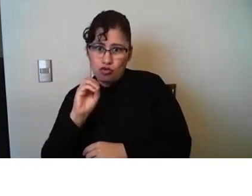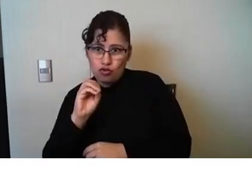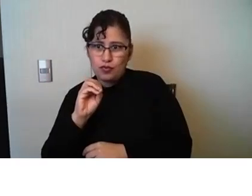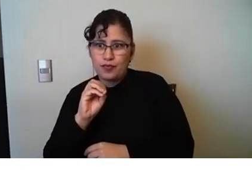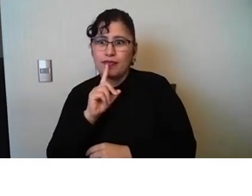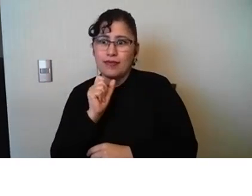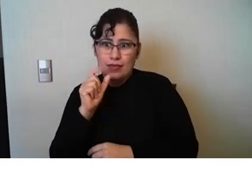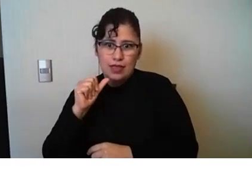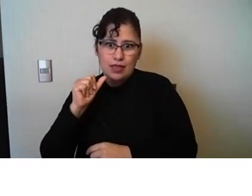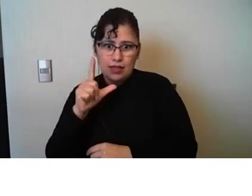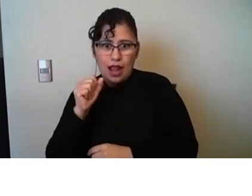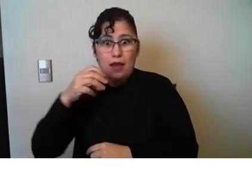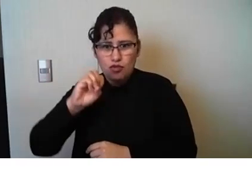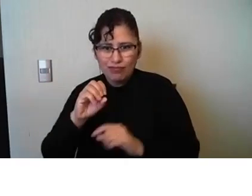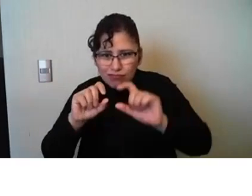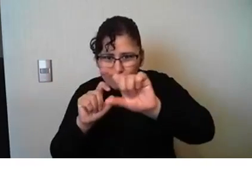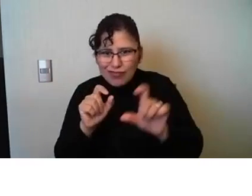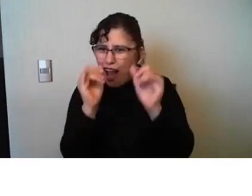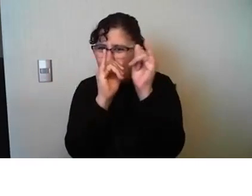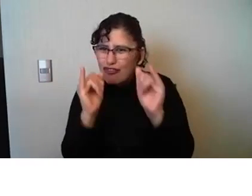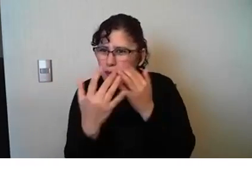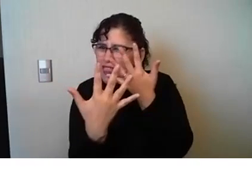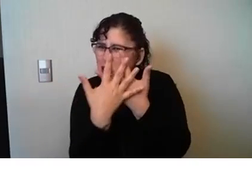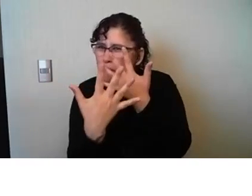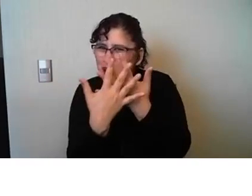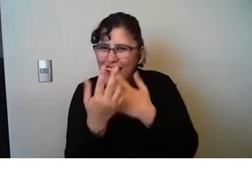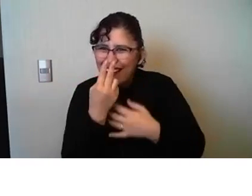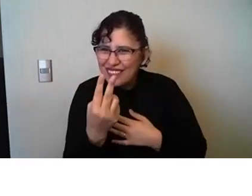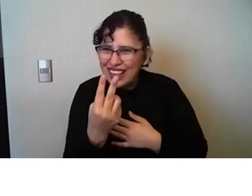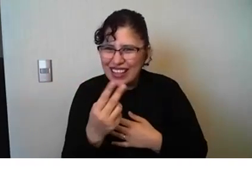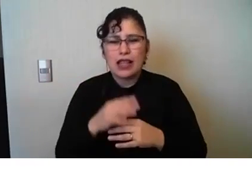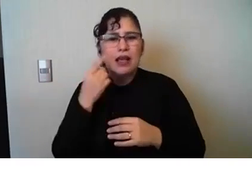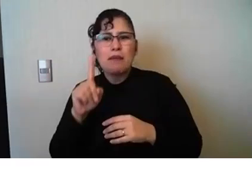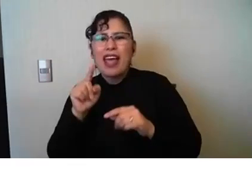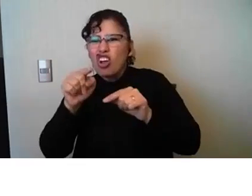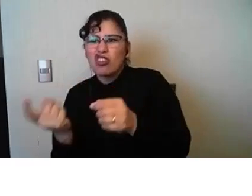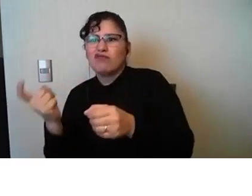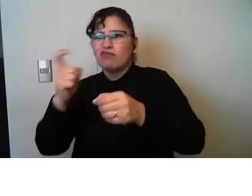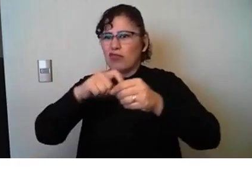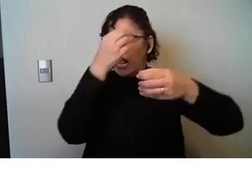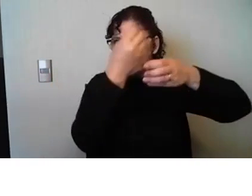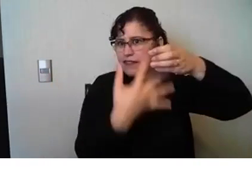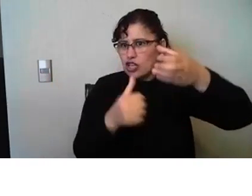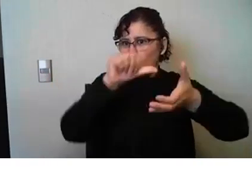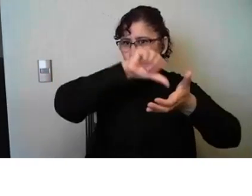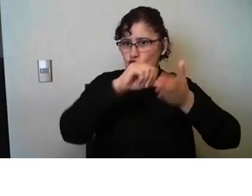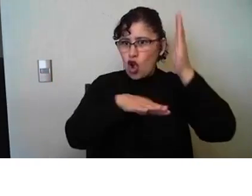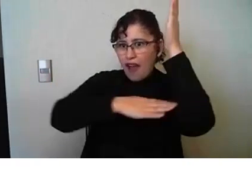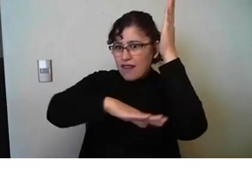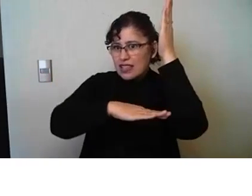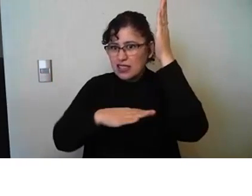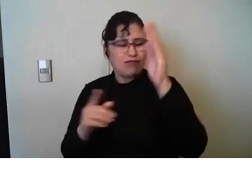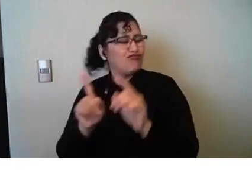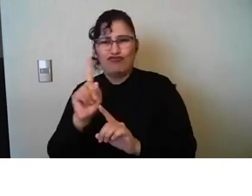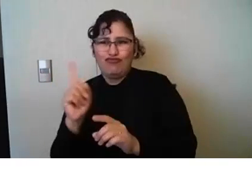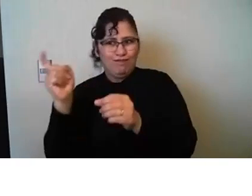por transparencia, ¿cierto?, el tálamo, pero ya sabemos que no va a formar parte de esta clasificación de los núcleos de la base. El